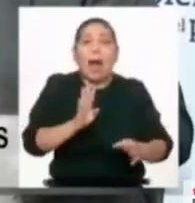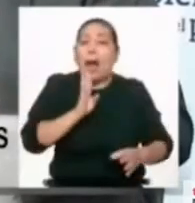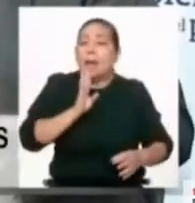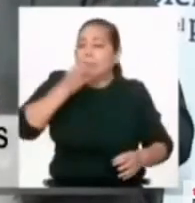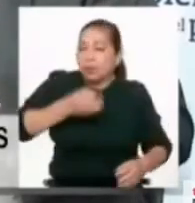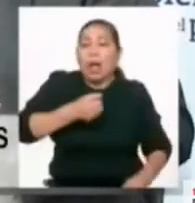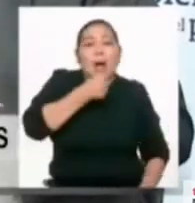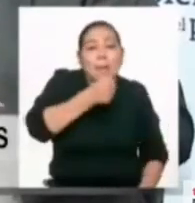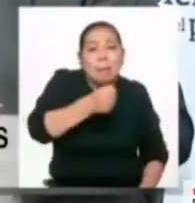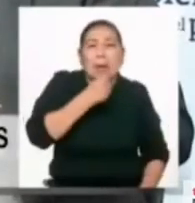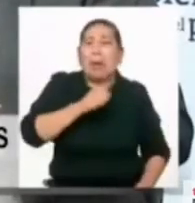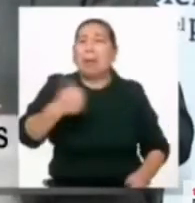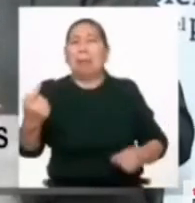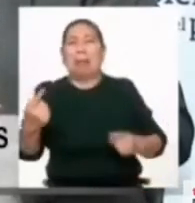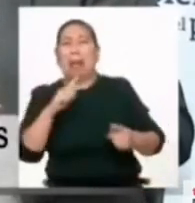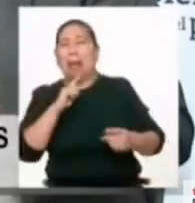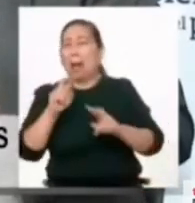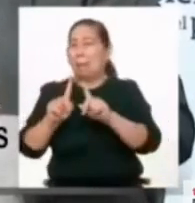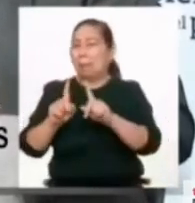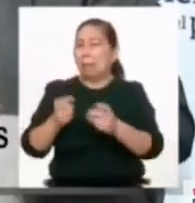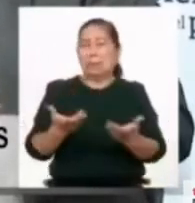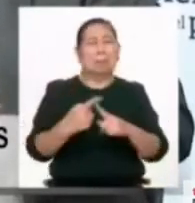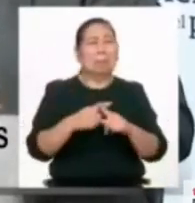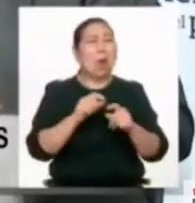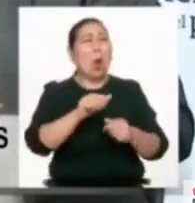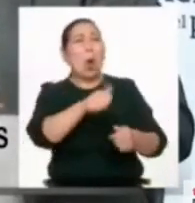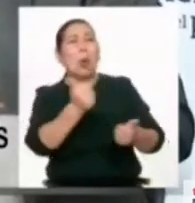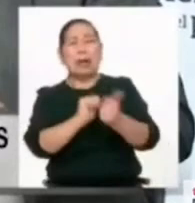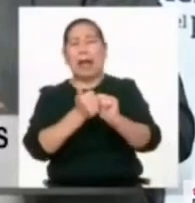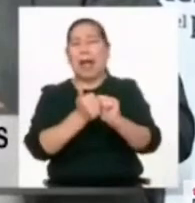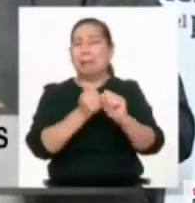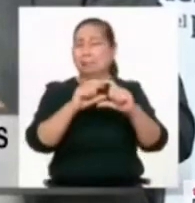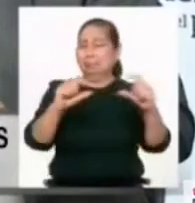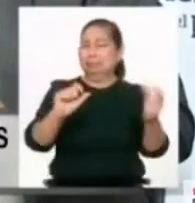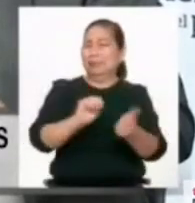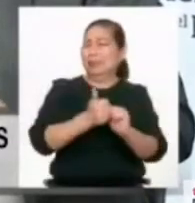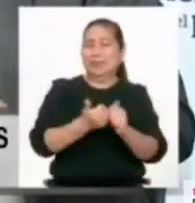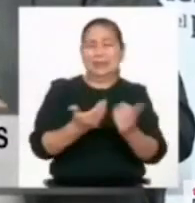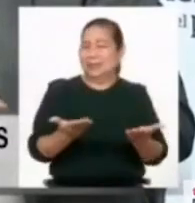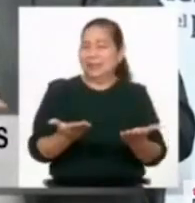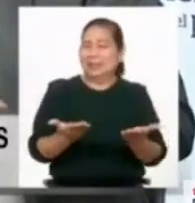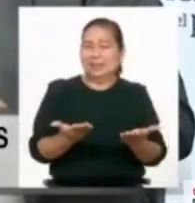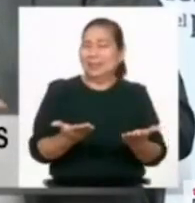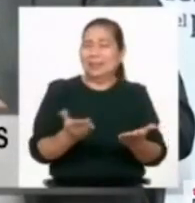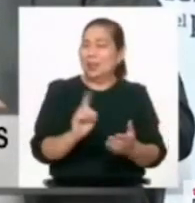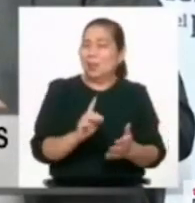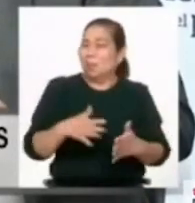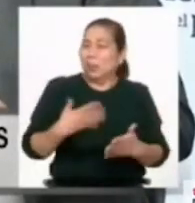hacemos. Uno da una, responde las preguntas de la prensa y después sacan alguna frasecita que está fuera de contexto.